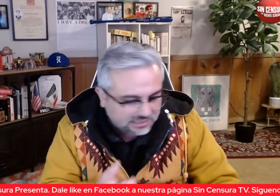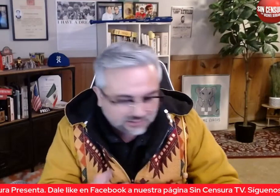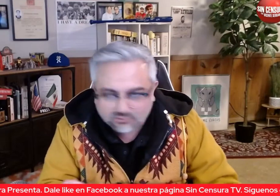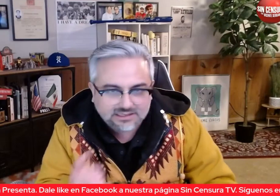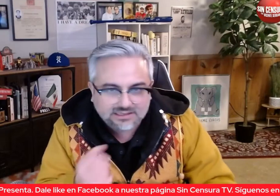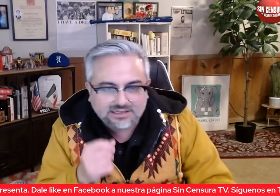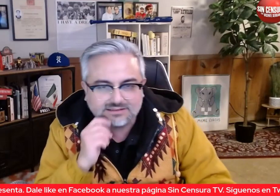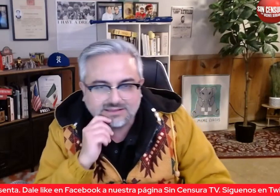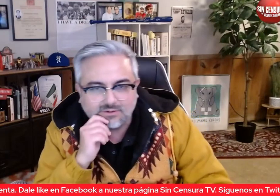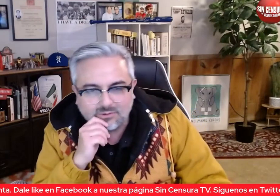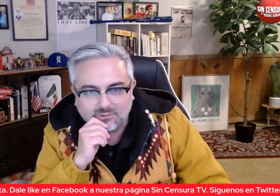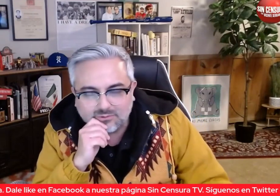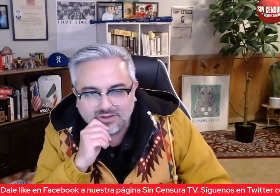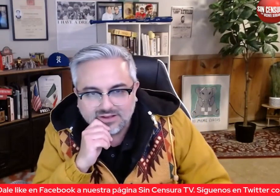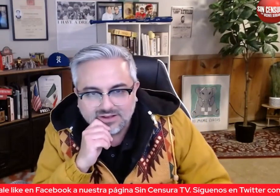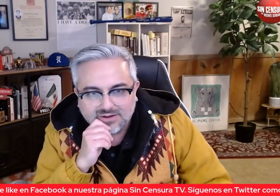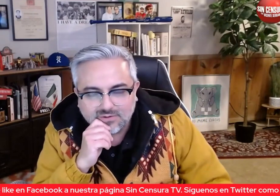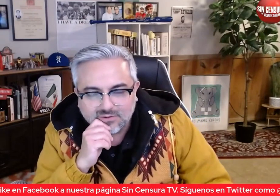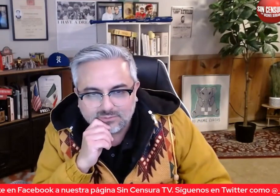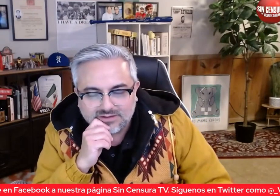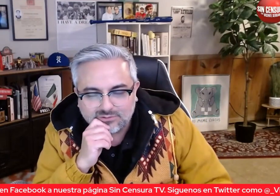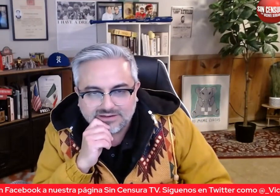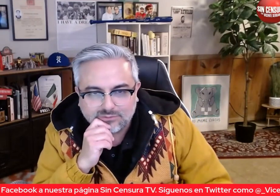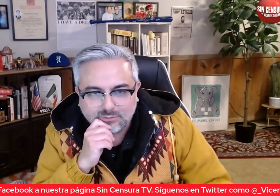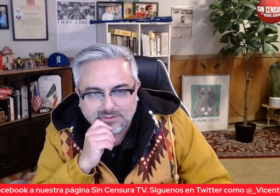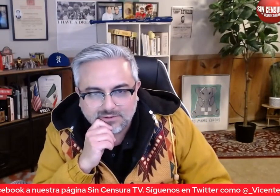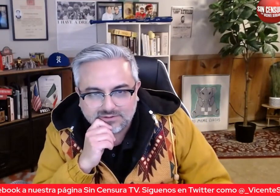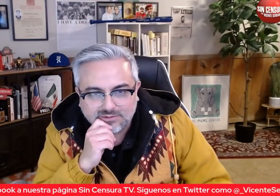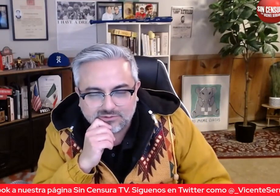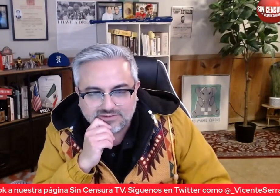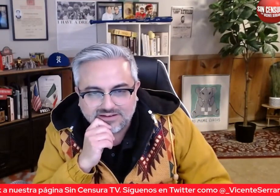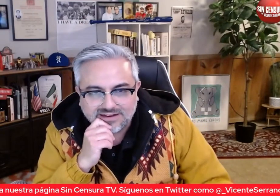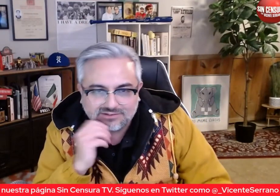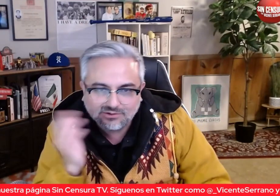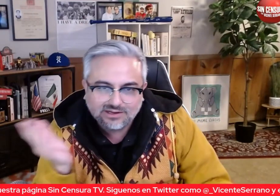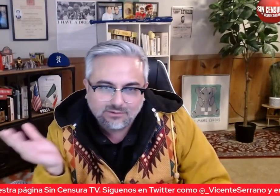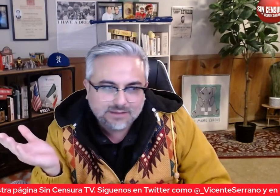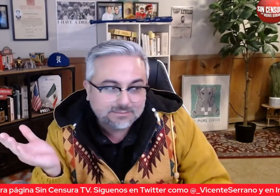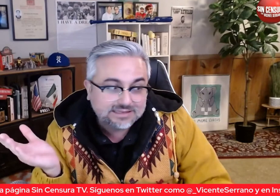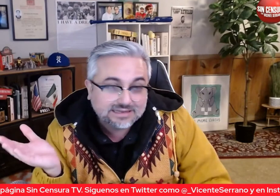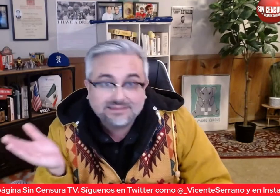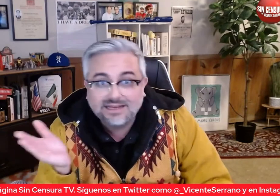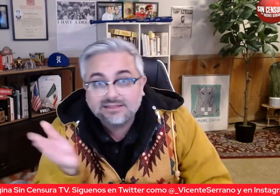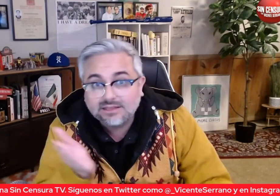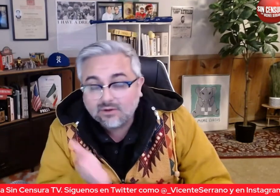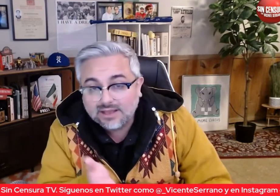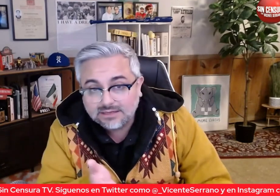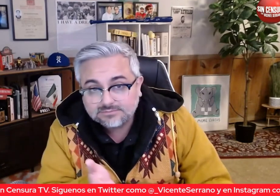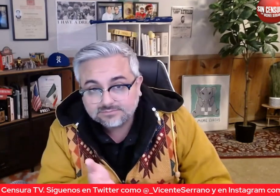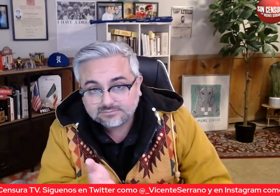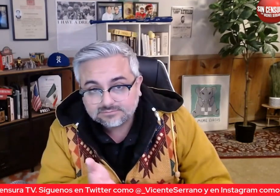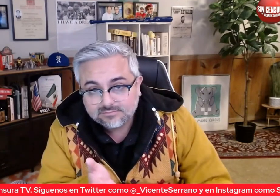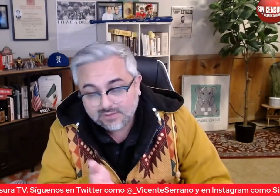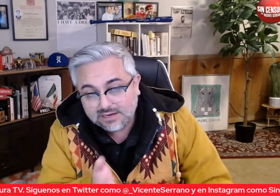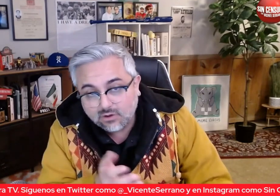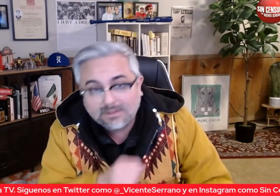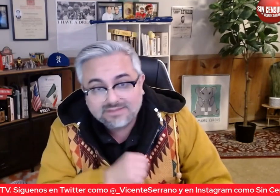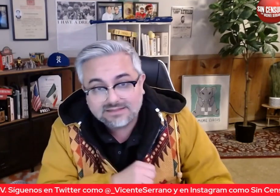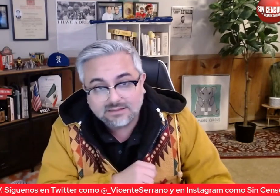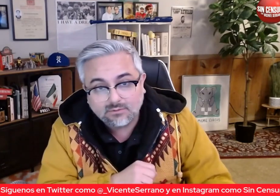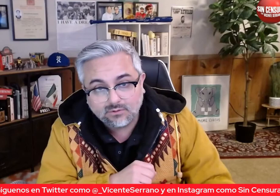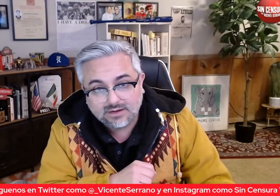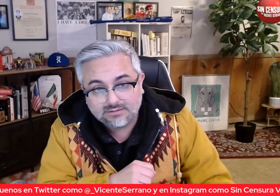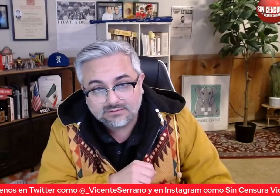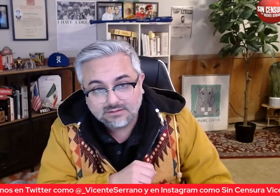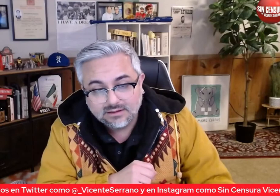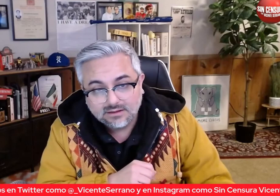Nieto, tenía su línea directa con los ministros de la Suprema Corte de Justicia de la Nación, que no mames. Y el anterior a él, el